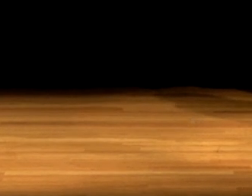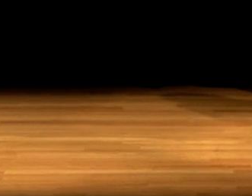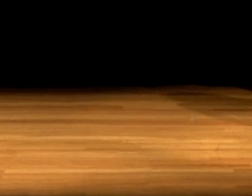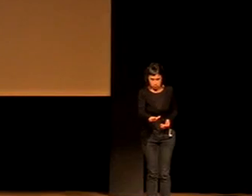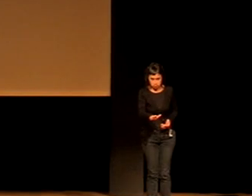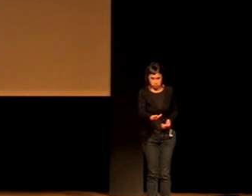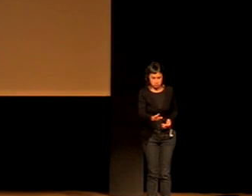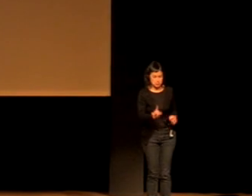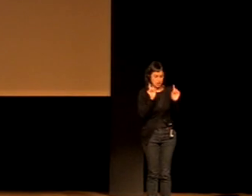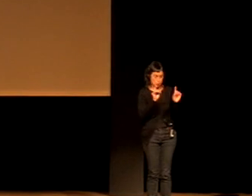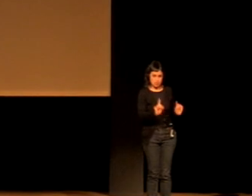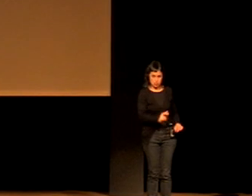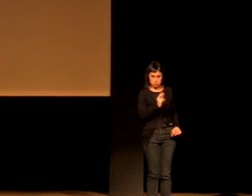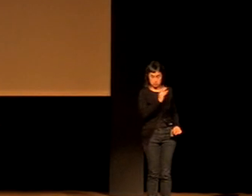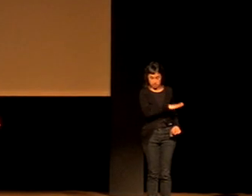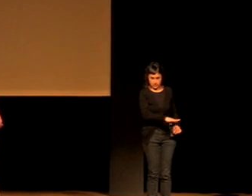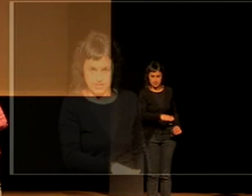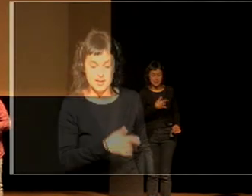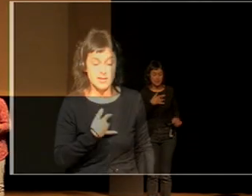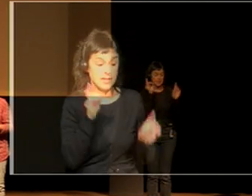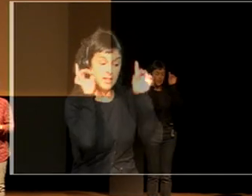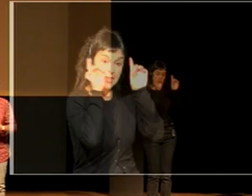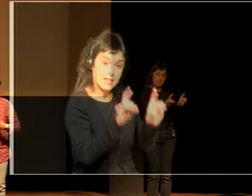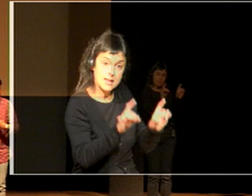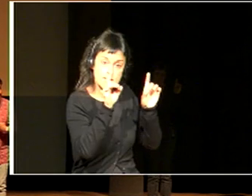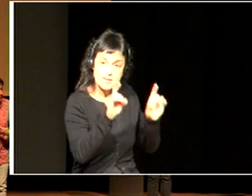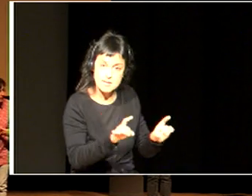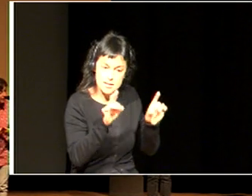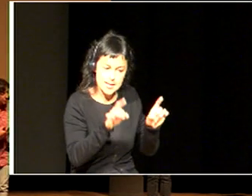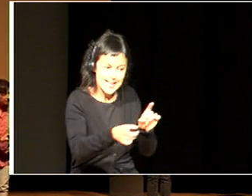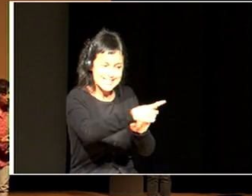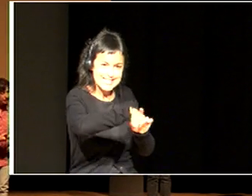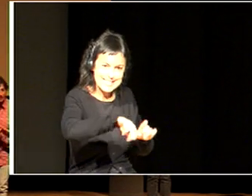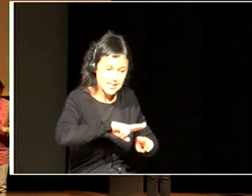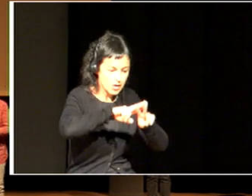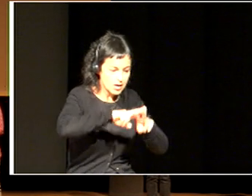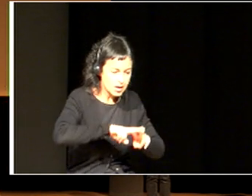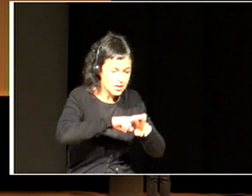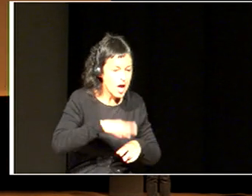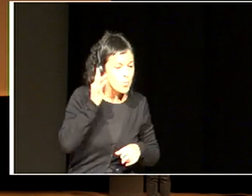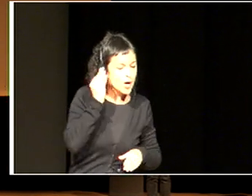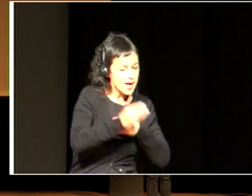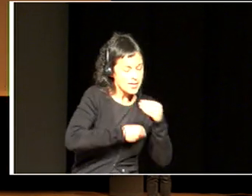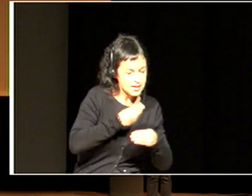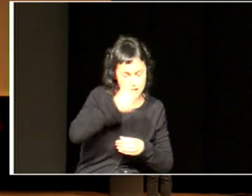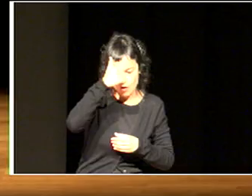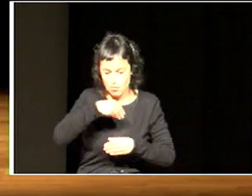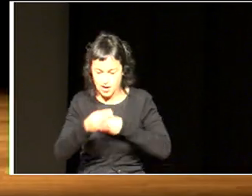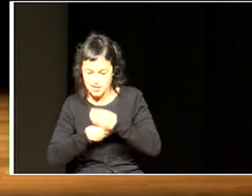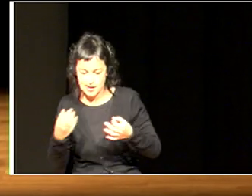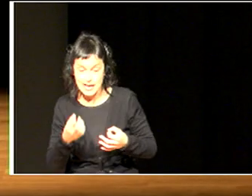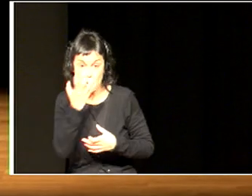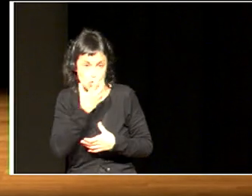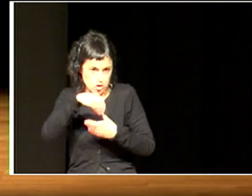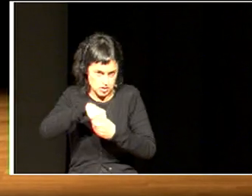y enseñarles también en todo lo que puedan analizar qué hacen las mujeres qué hacen los hombres en esos cuentos pero